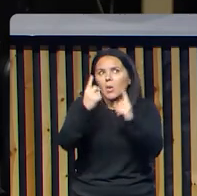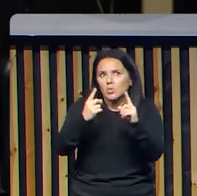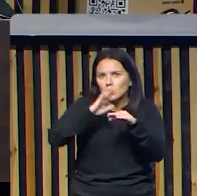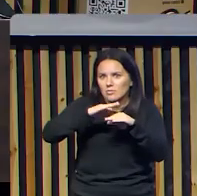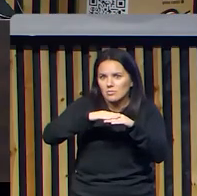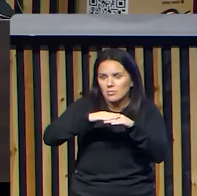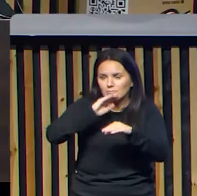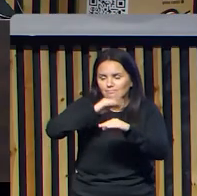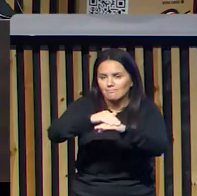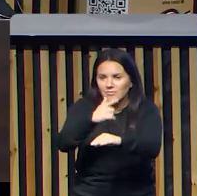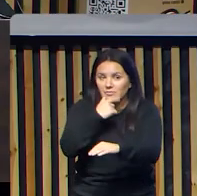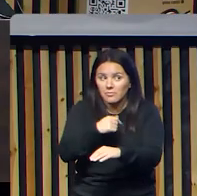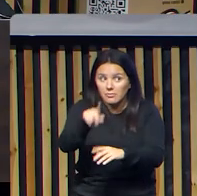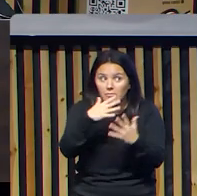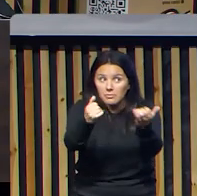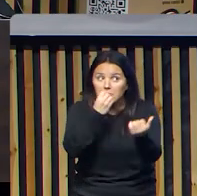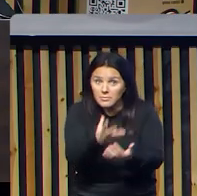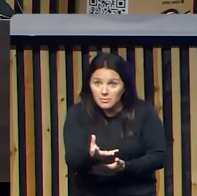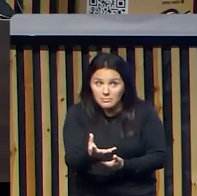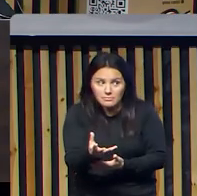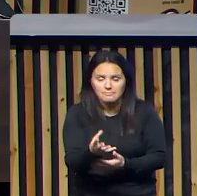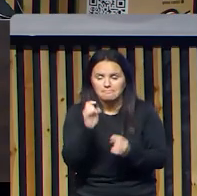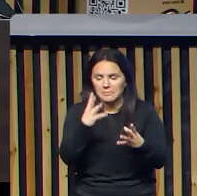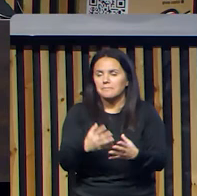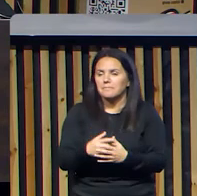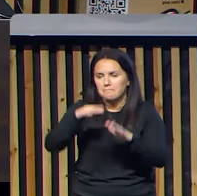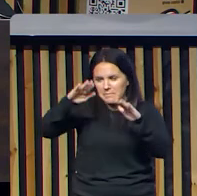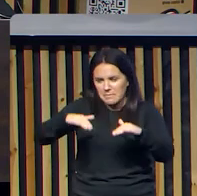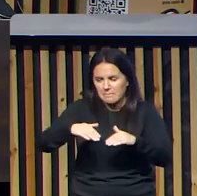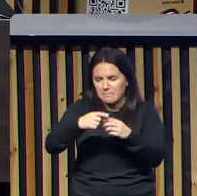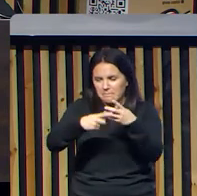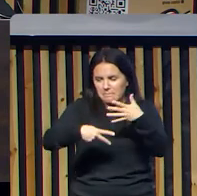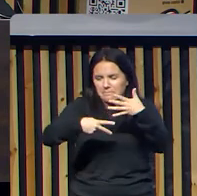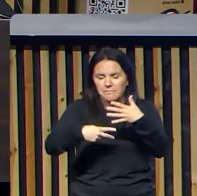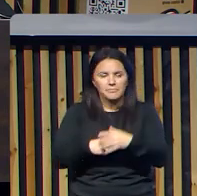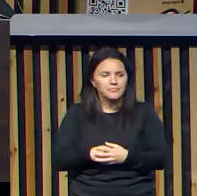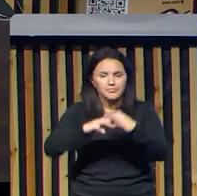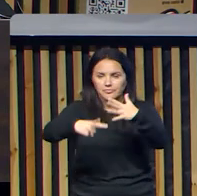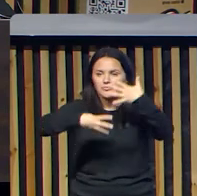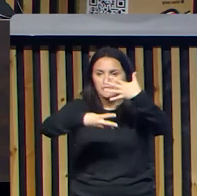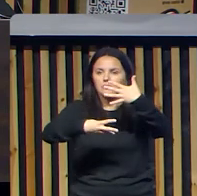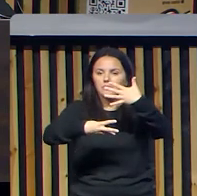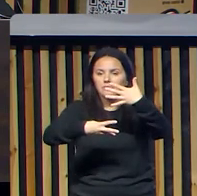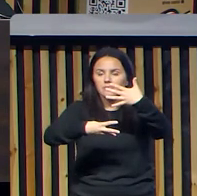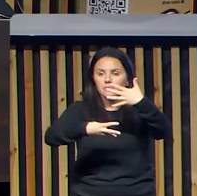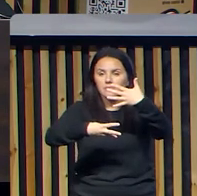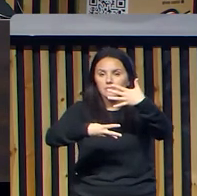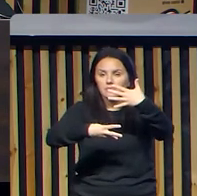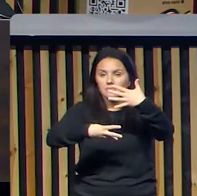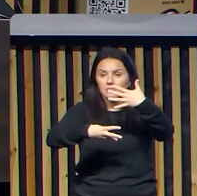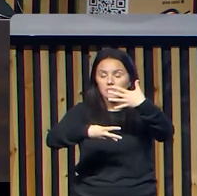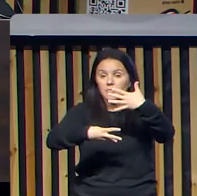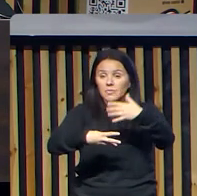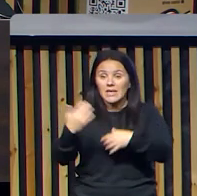no que os parece esta Bueno ya van quedando menos 8 Queremos saber